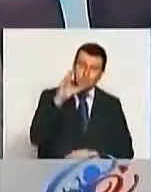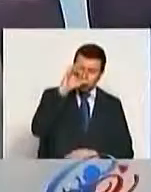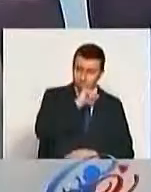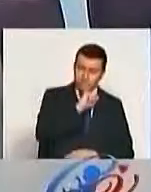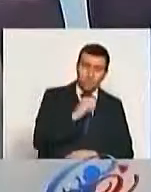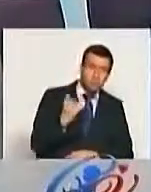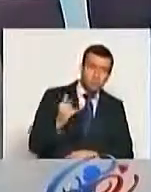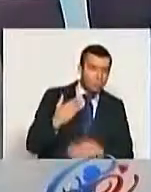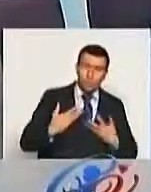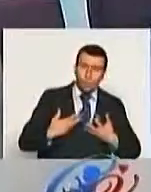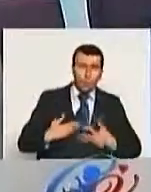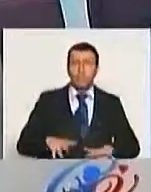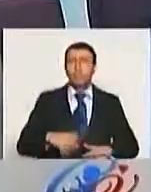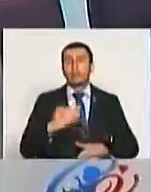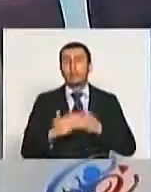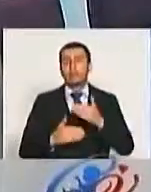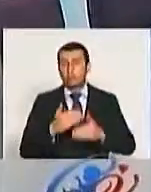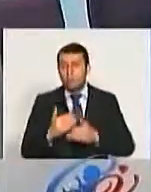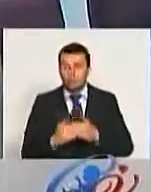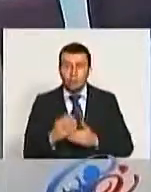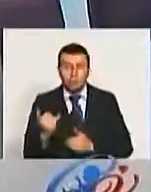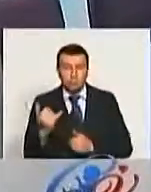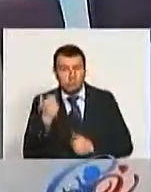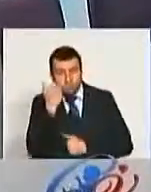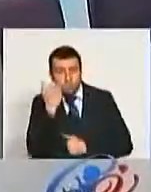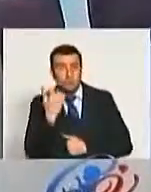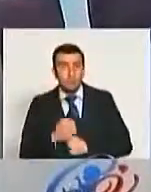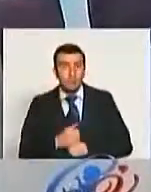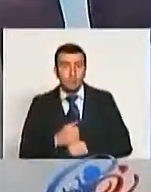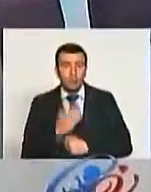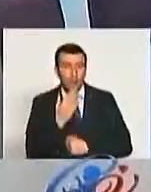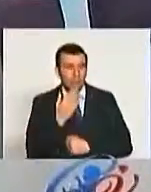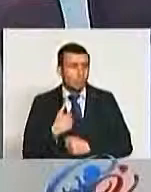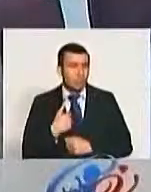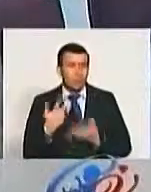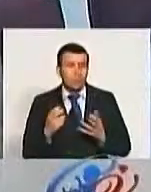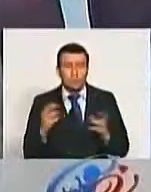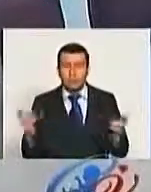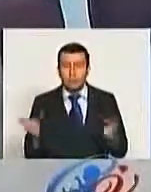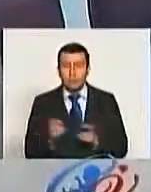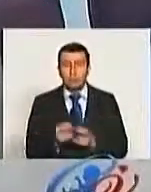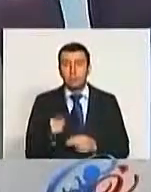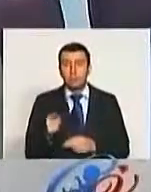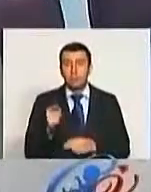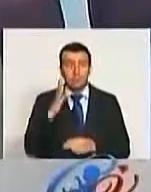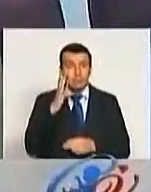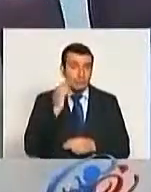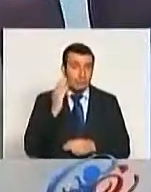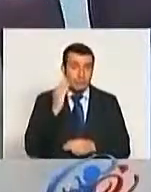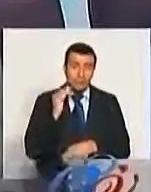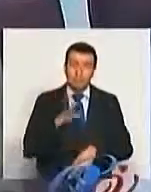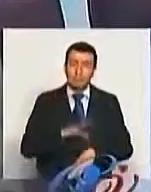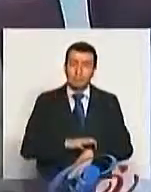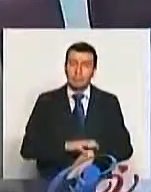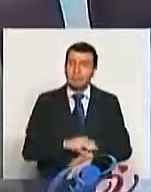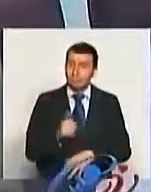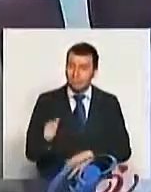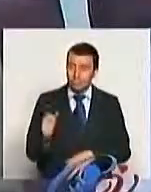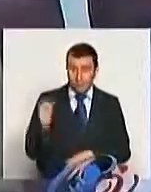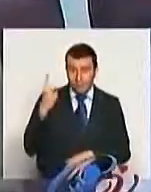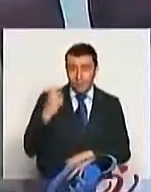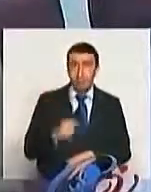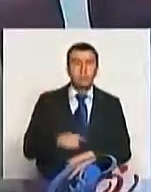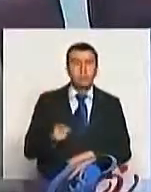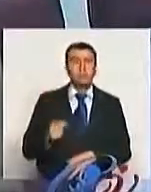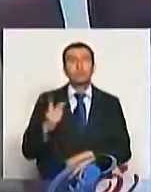cualquier proceso patológico. Yo quisiera que en ese resumen, en esa experiencia médica, en esto que hemos hecho en nuestro parque médico durante estos